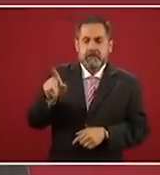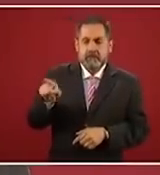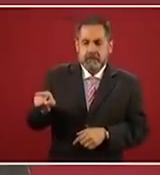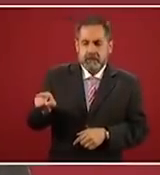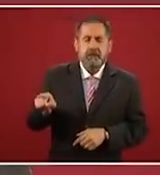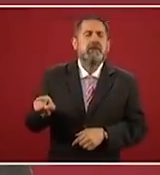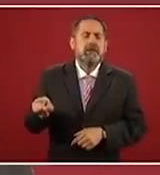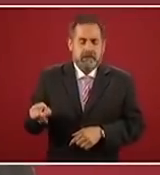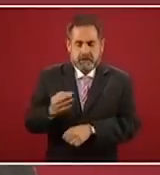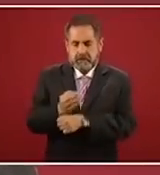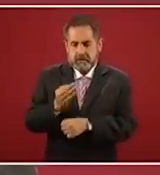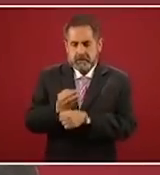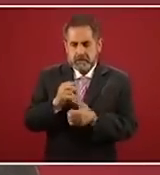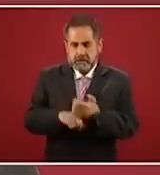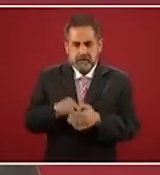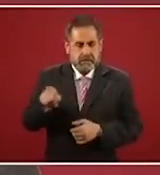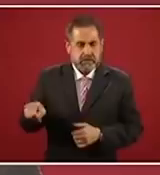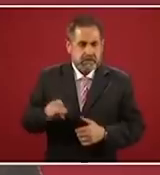en este